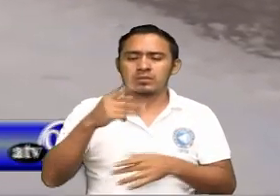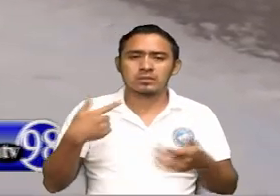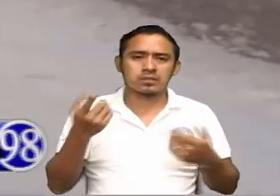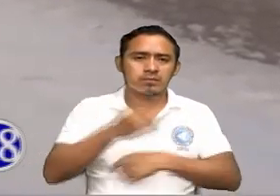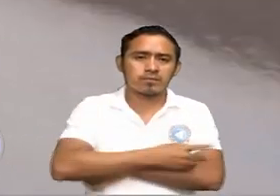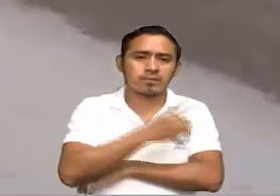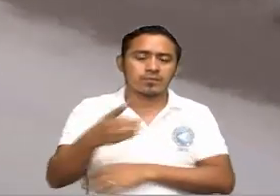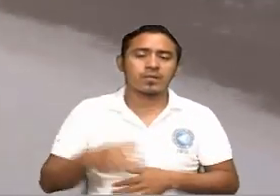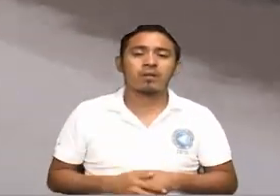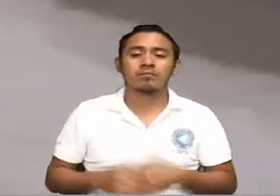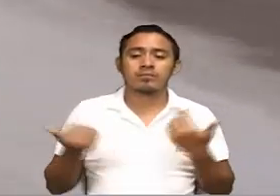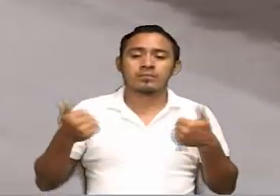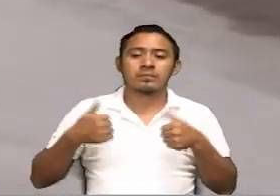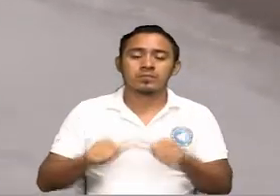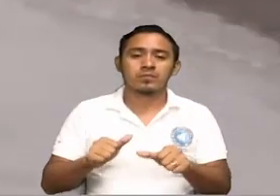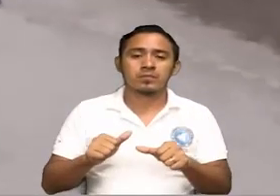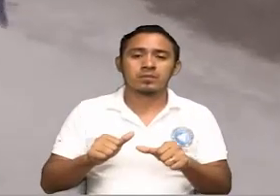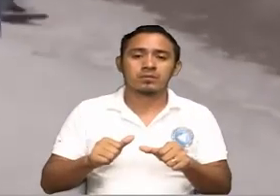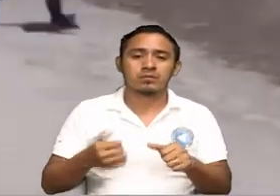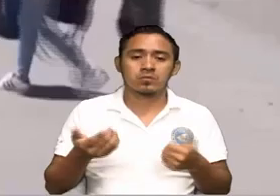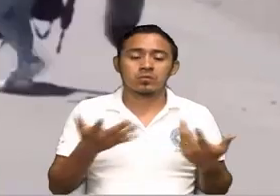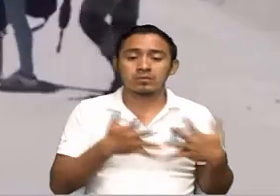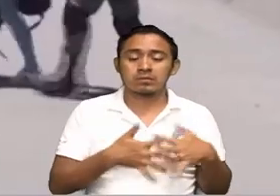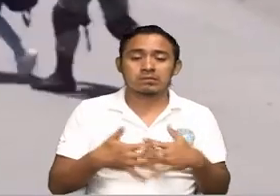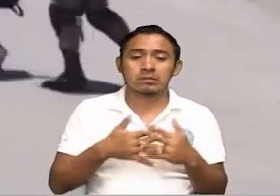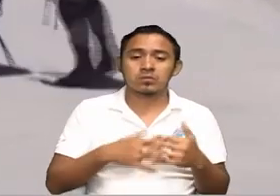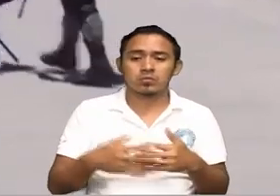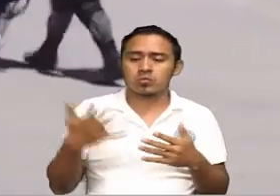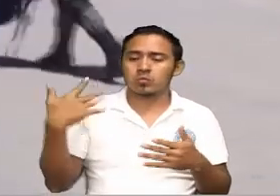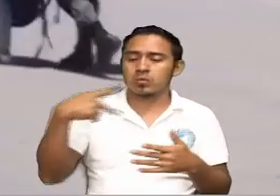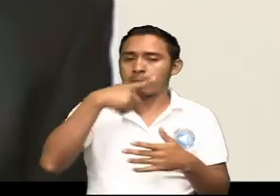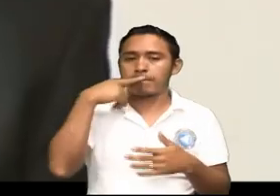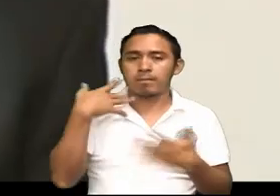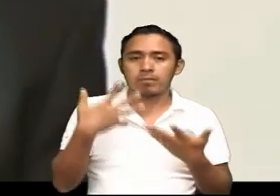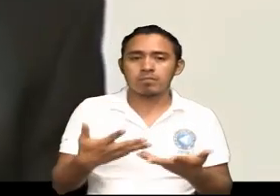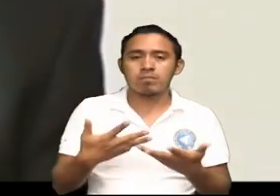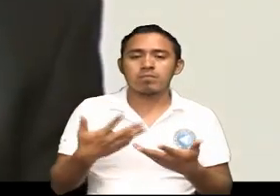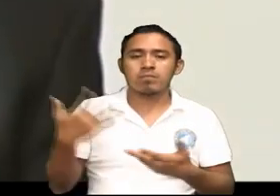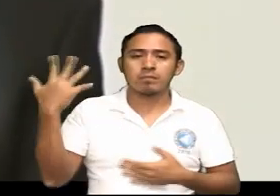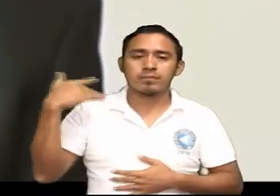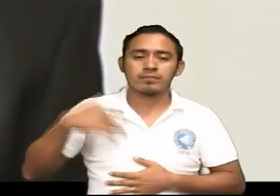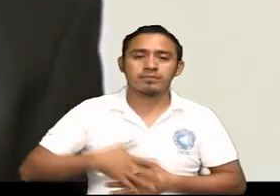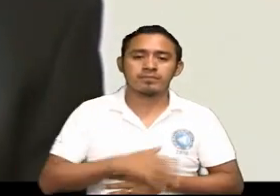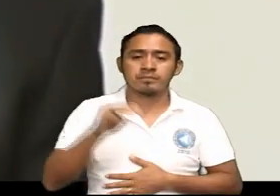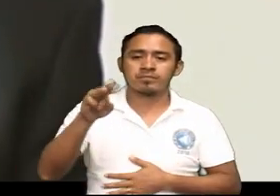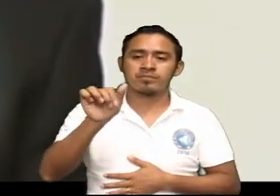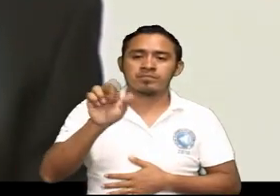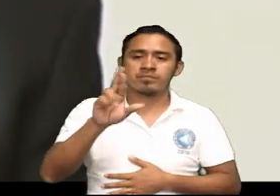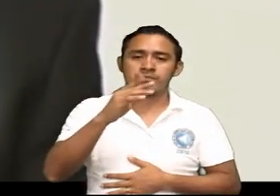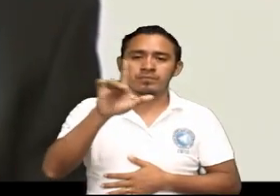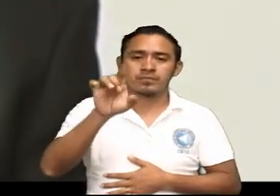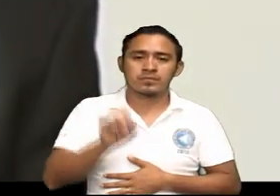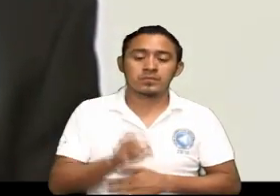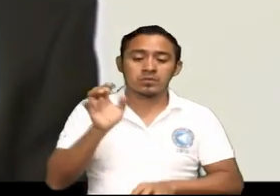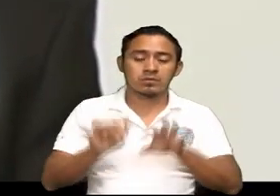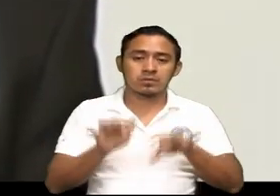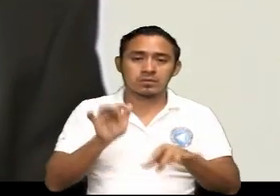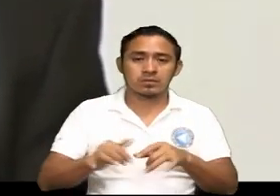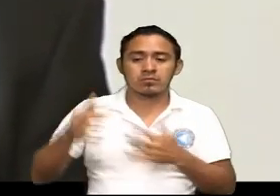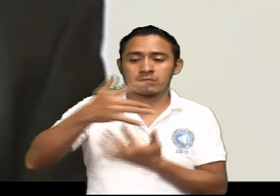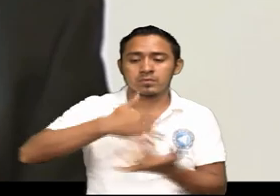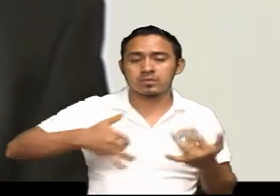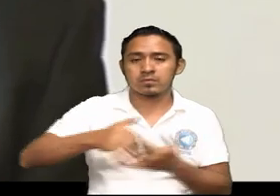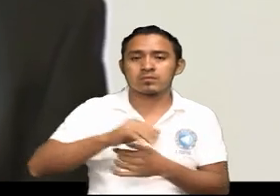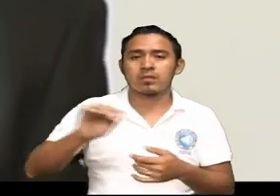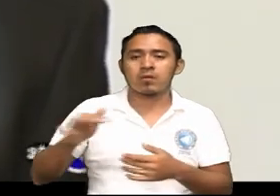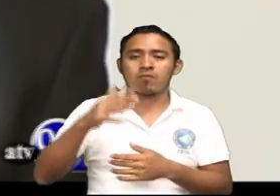luego del acuerdo firmado con su vecino del norte en junio pasado. Marcelo Ebrard, secretario de Relaciones